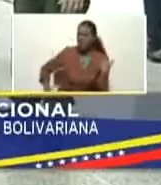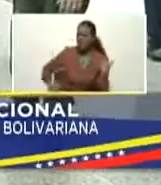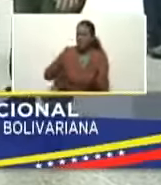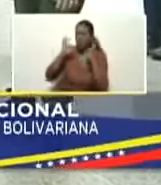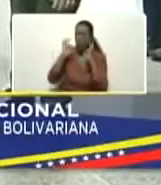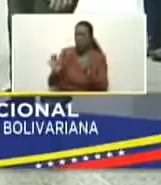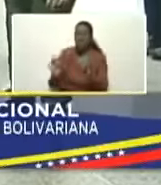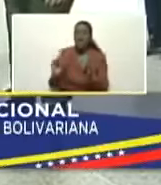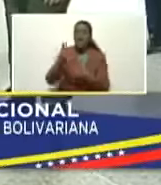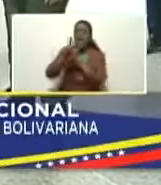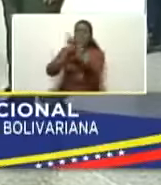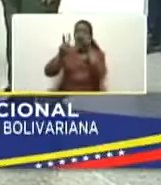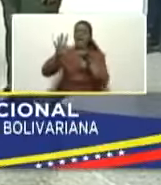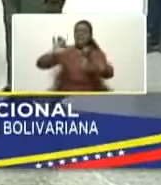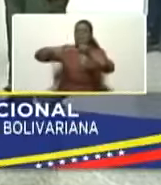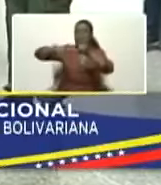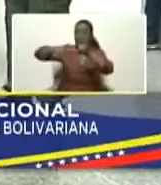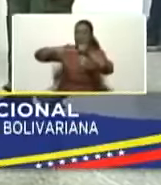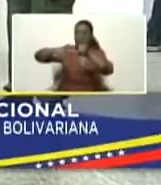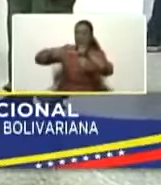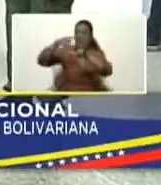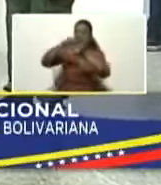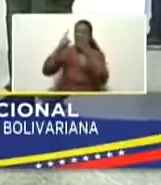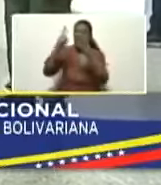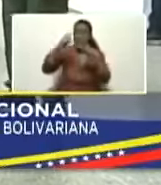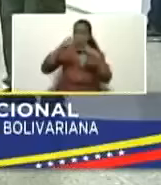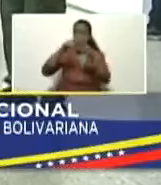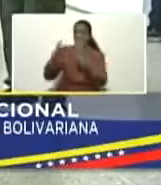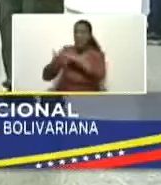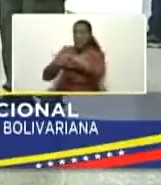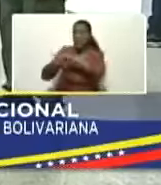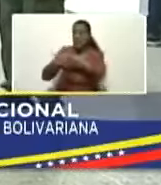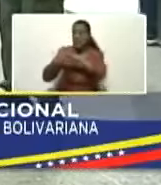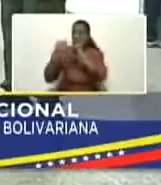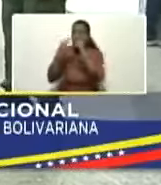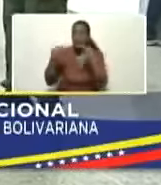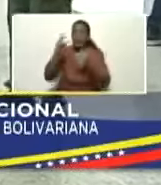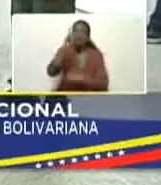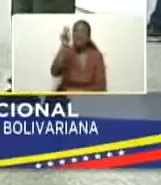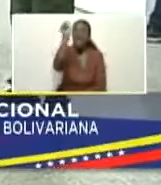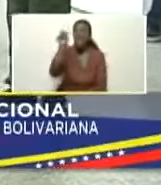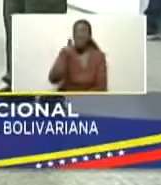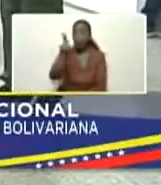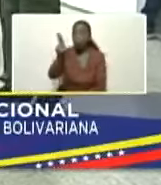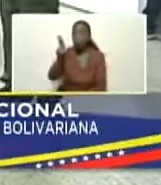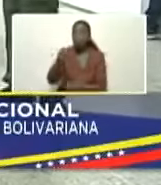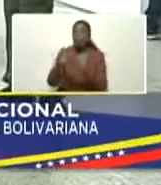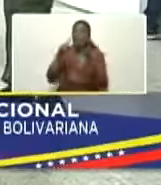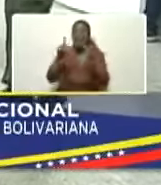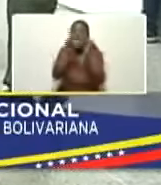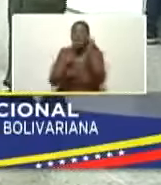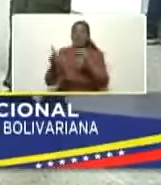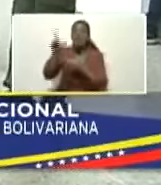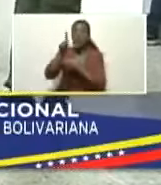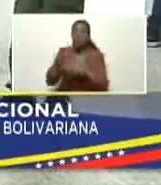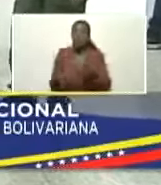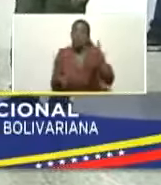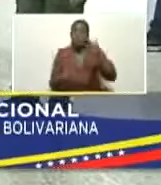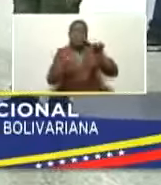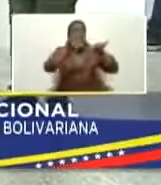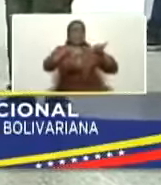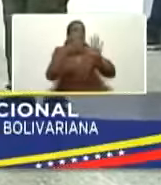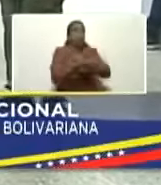dando 3 ingeniería, 3 técnico superior y 3 licenciatura. ¿Qué